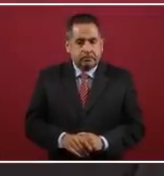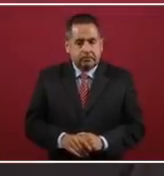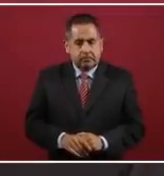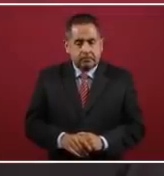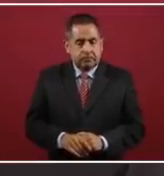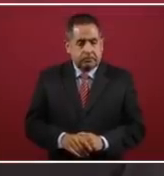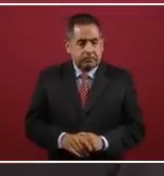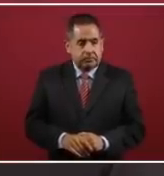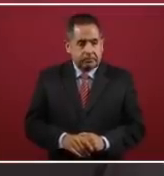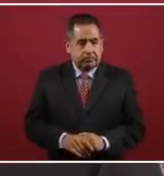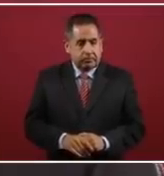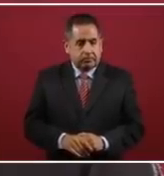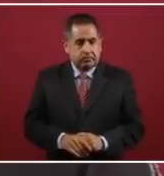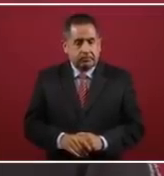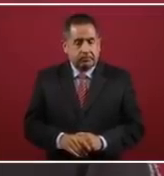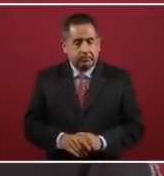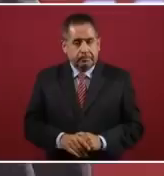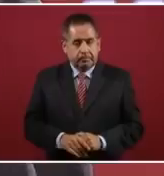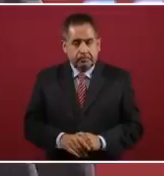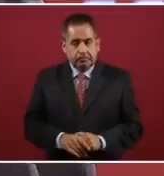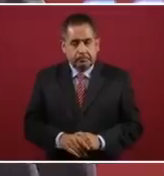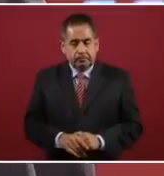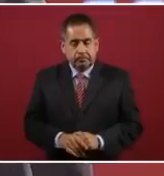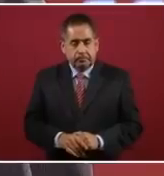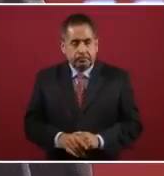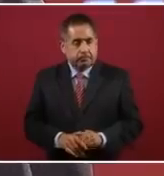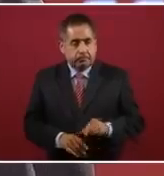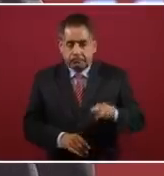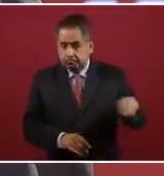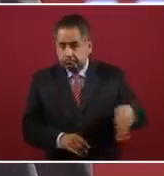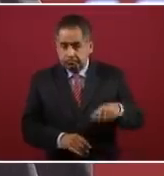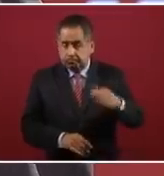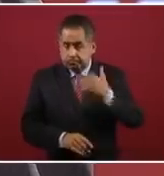queriendo que haya